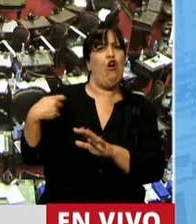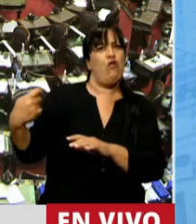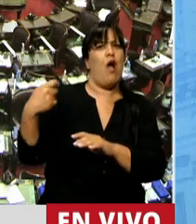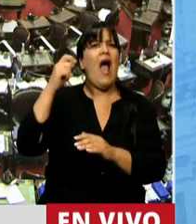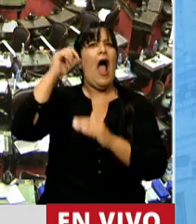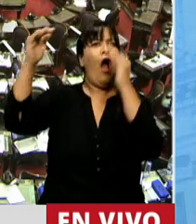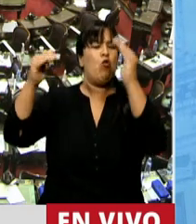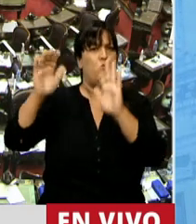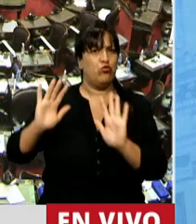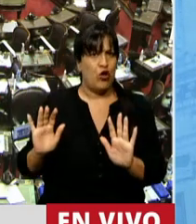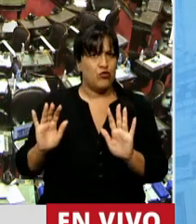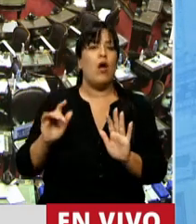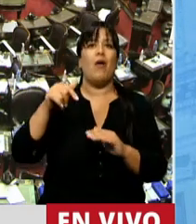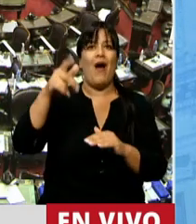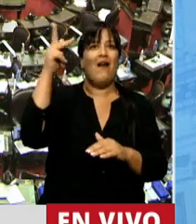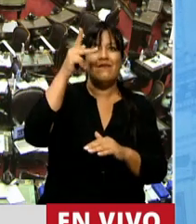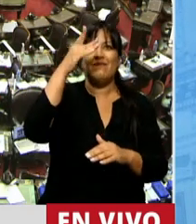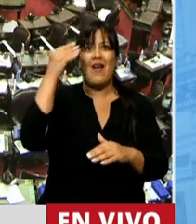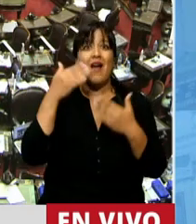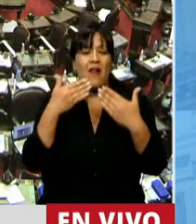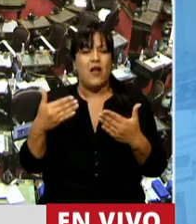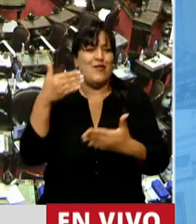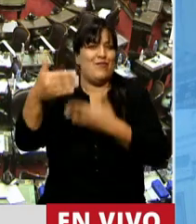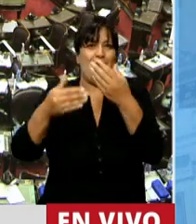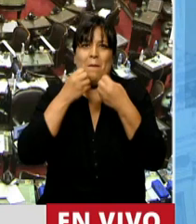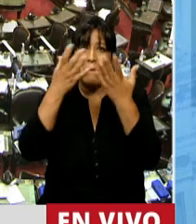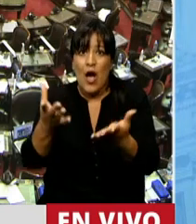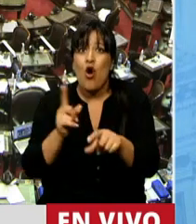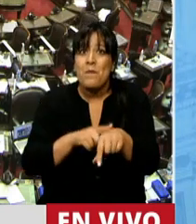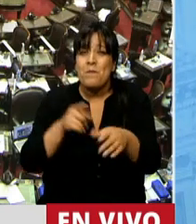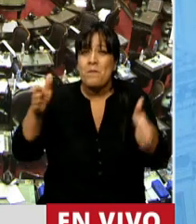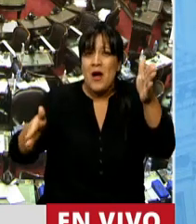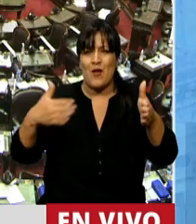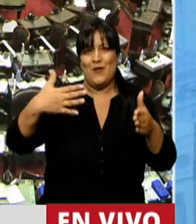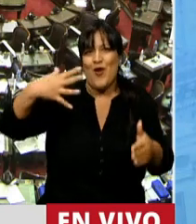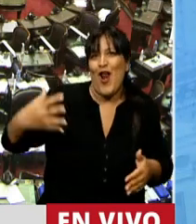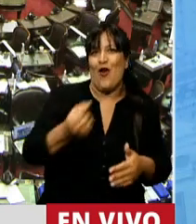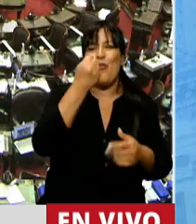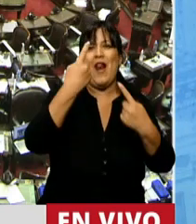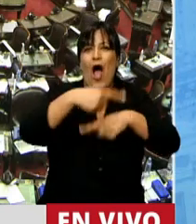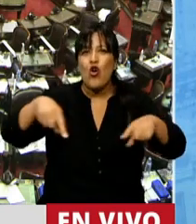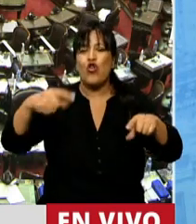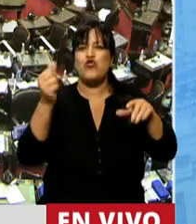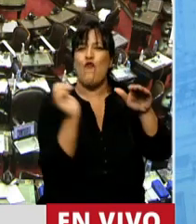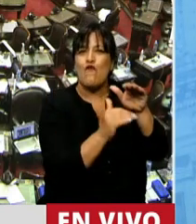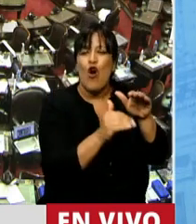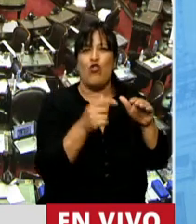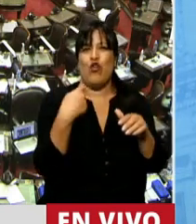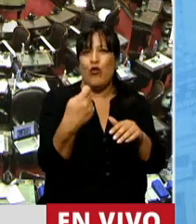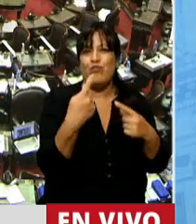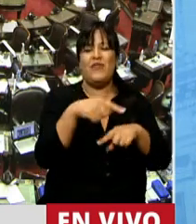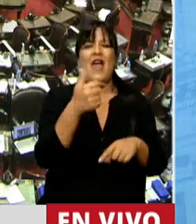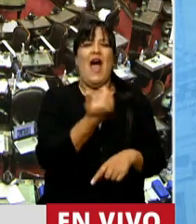adultos mayores. Y en efecto, fue durante ese periodo, el mismo en el que se recuperaron los fondos de los trabajadores y los jubilados de las fauces de